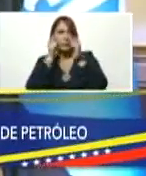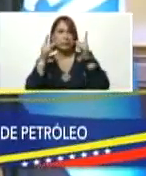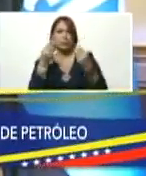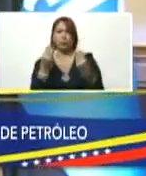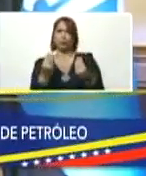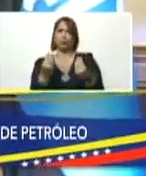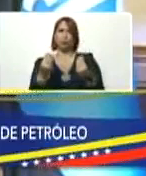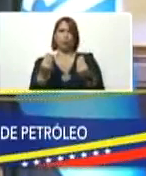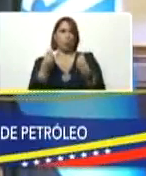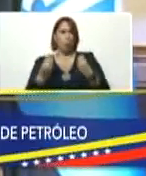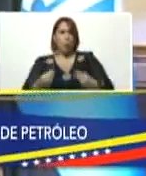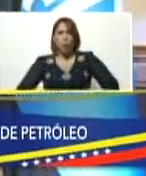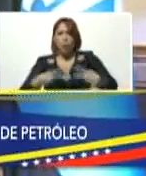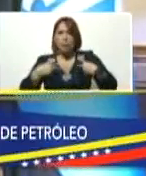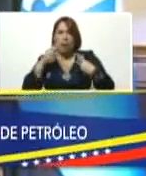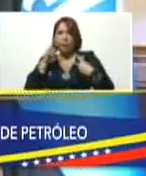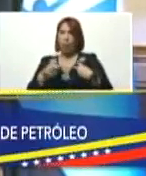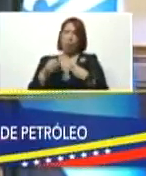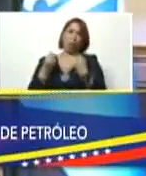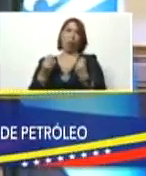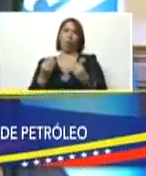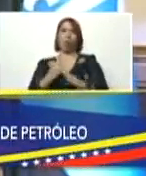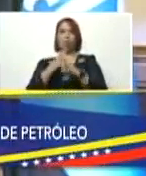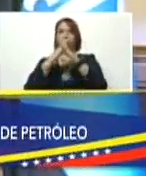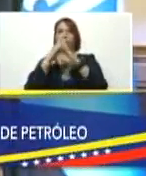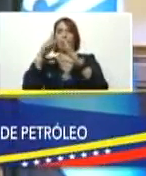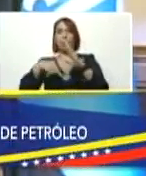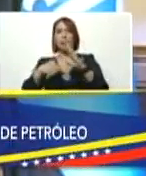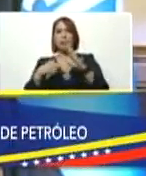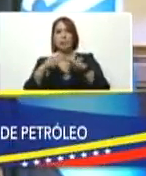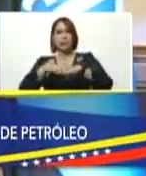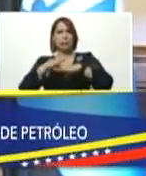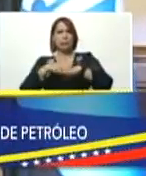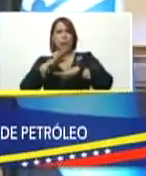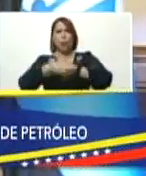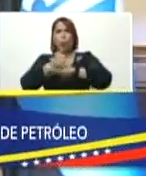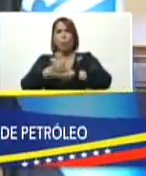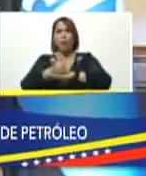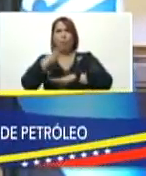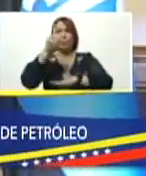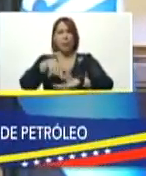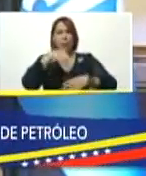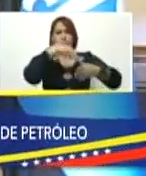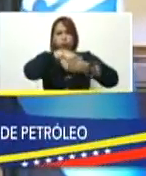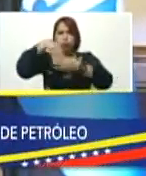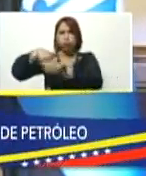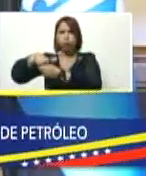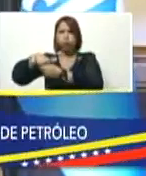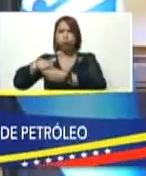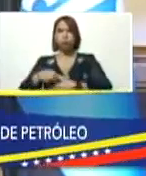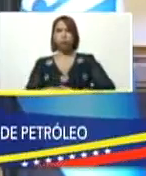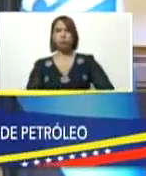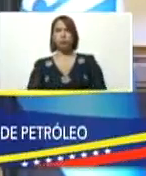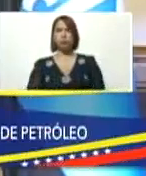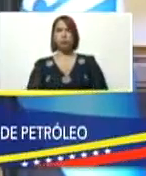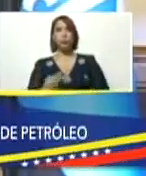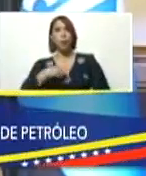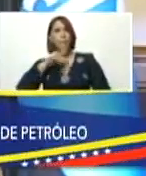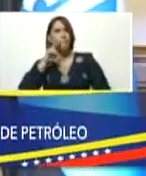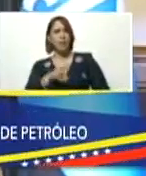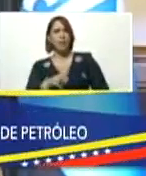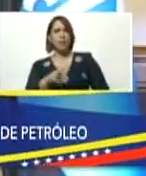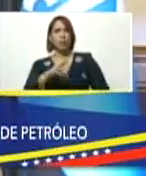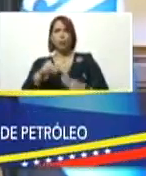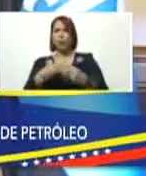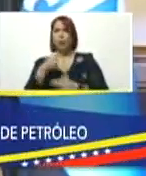humanidad y la parálisis que se generó producto de las cuarentenas, vimos un fenómeno